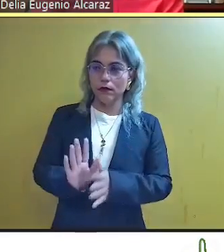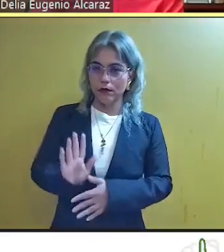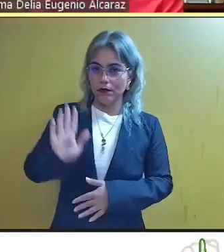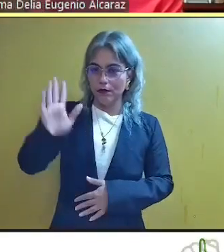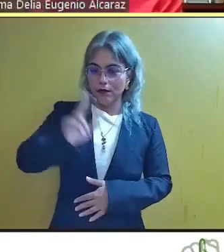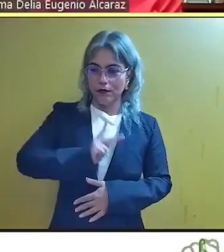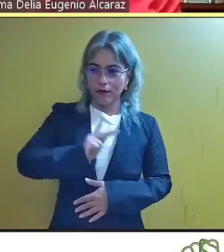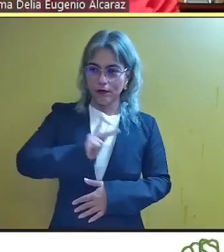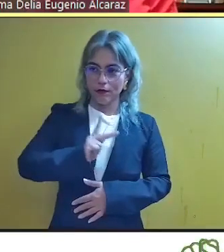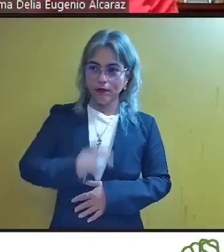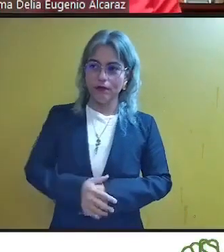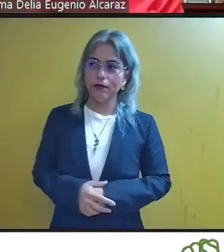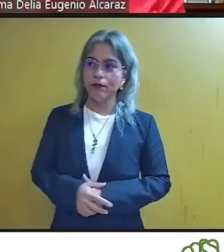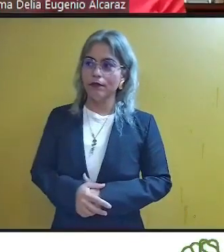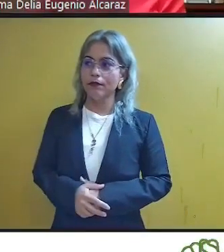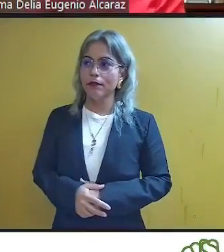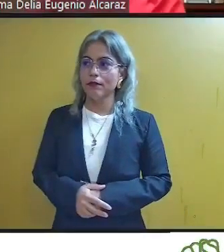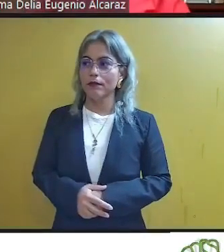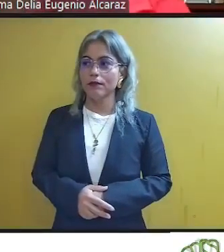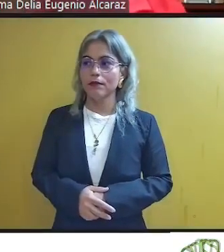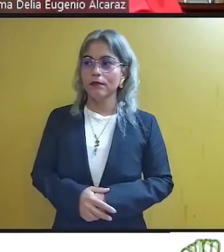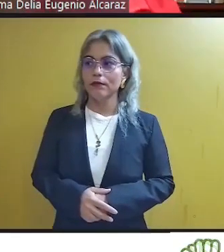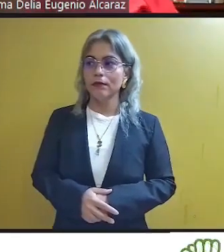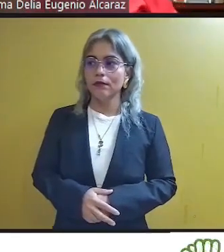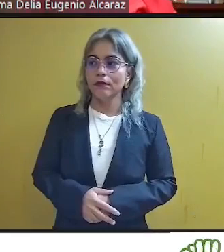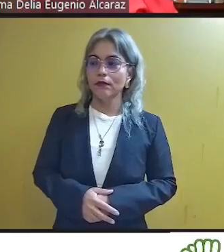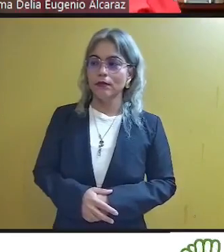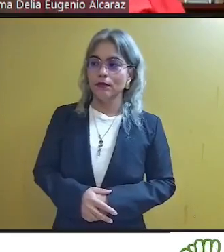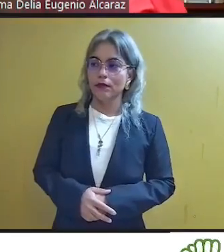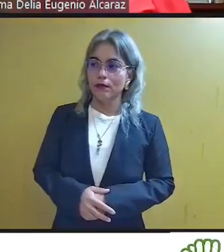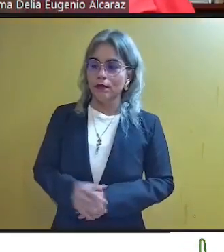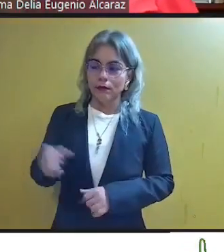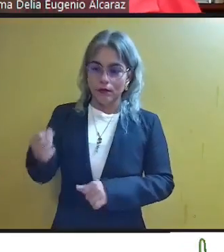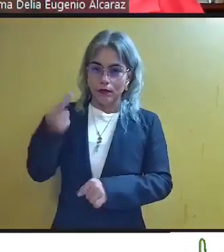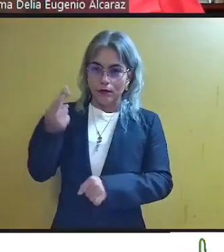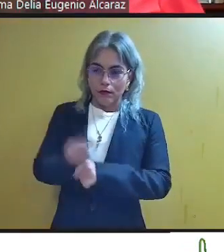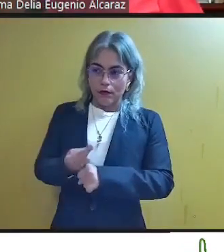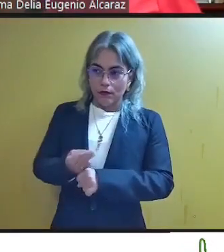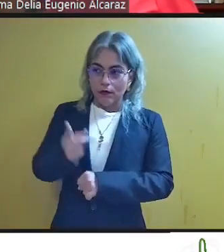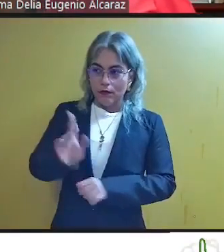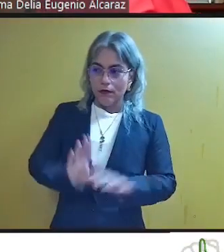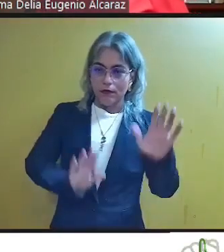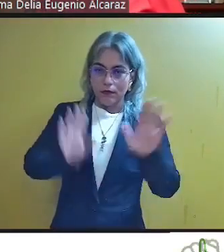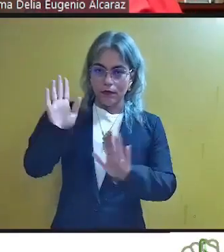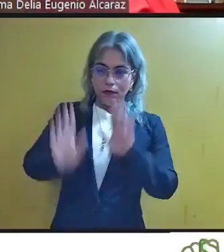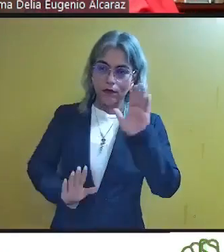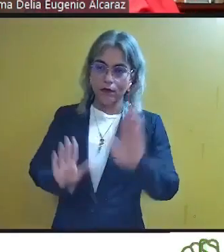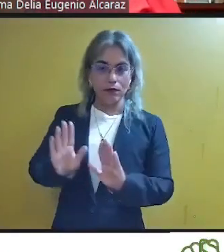gracias. Gracias. Sí, toda vez que el secretario ha tomado la votación y fue